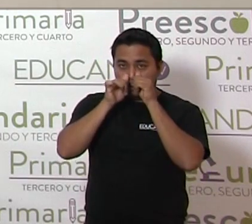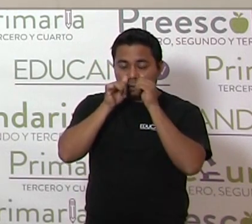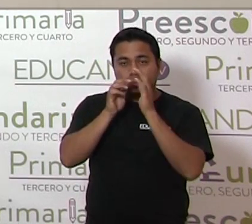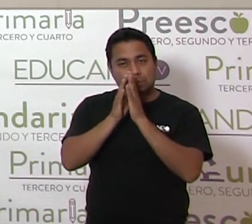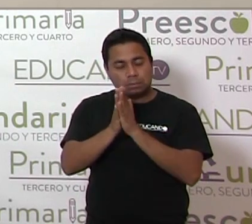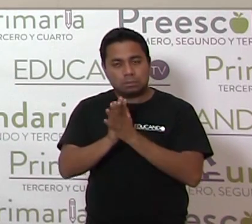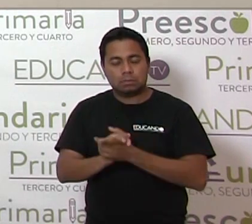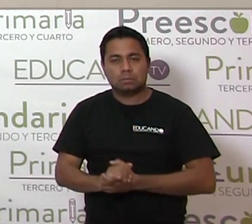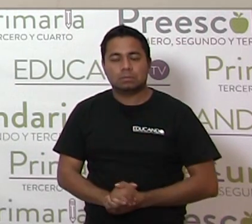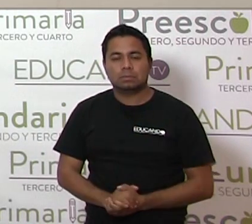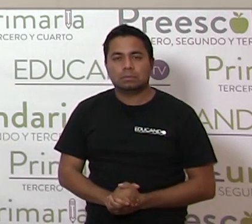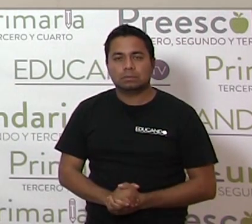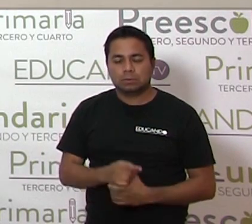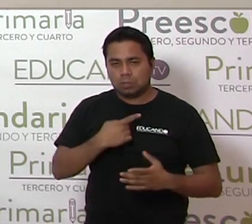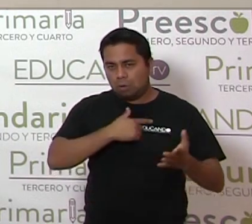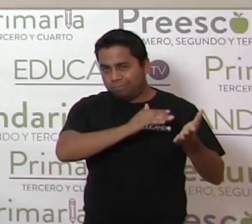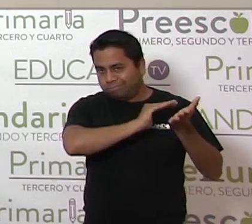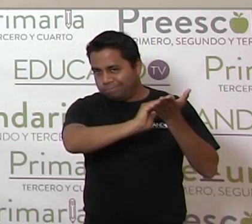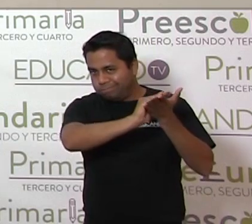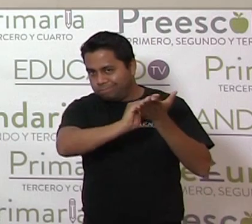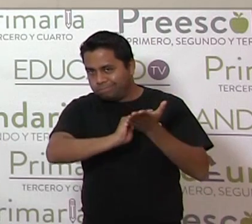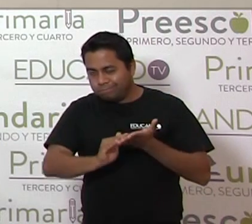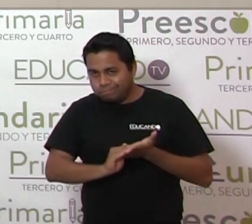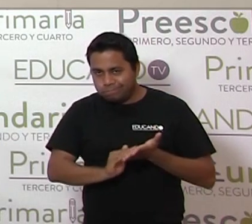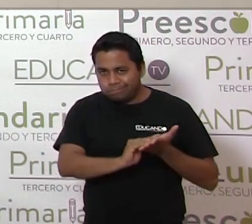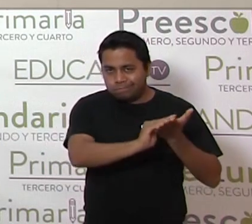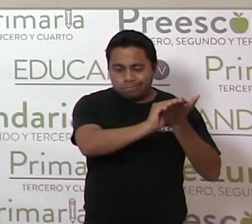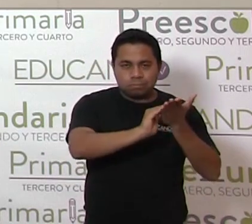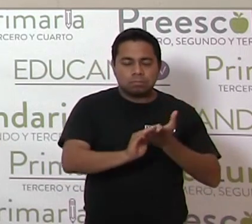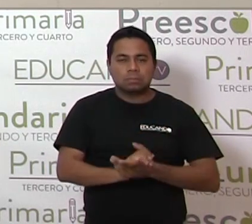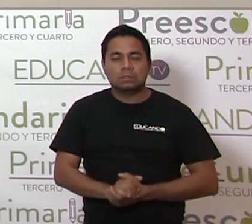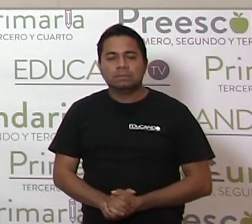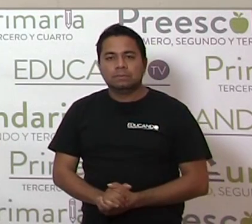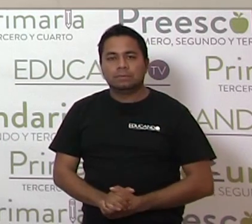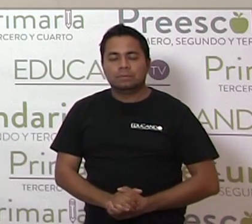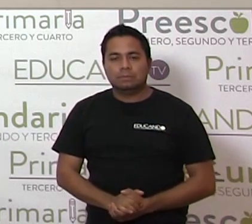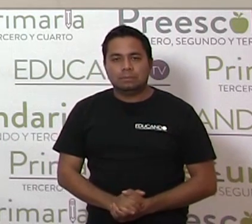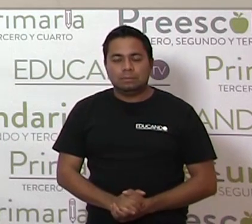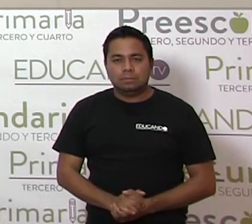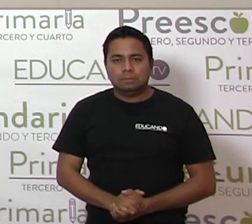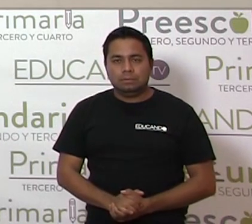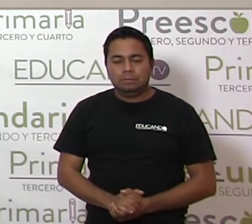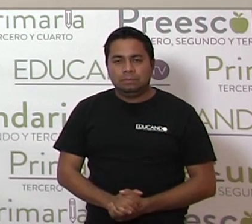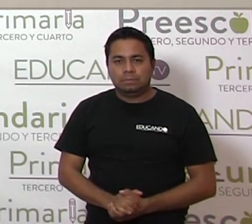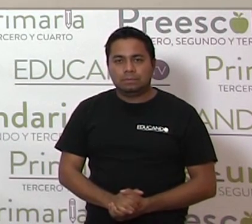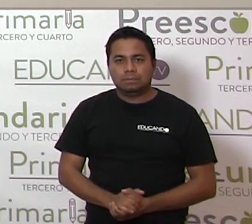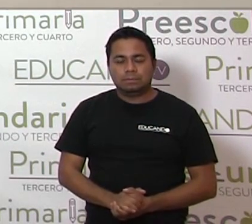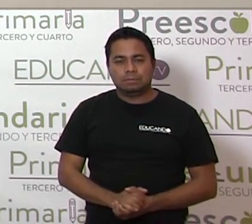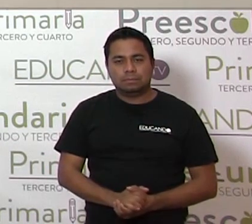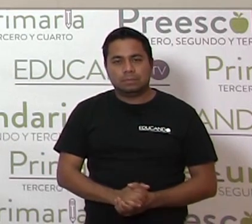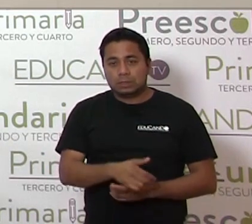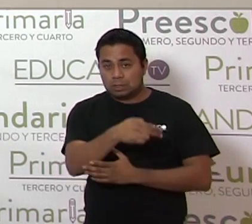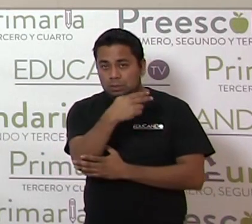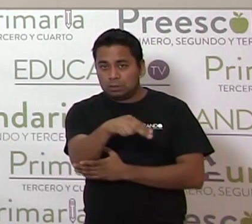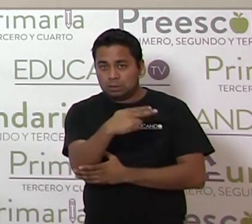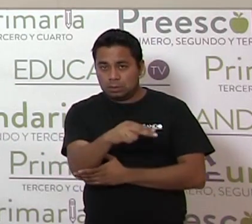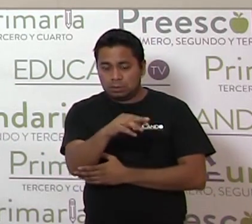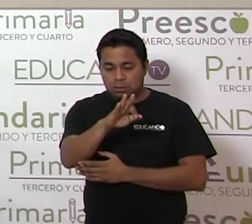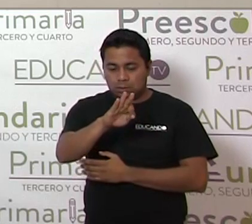mucha atención, voy a borrar de este lado, que se llamó